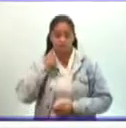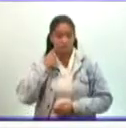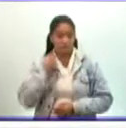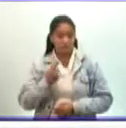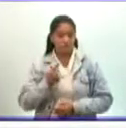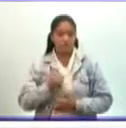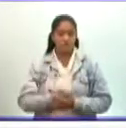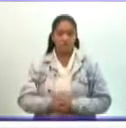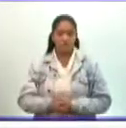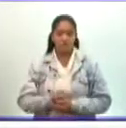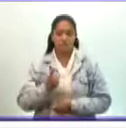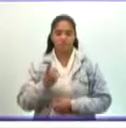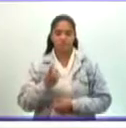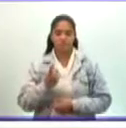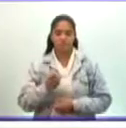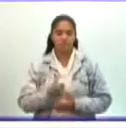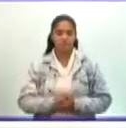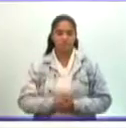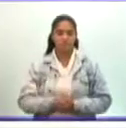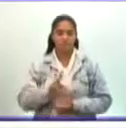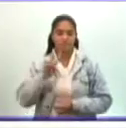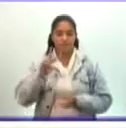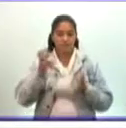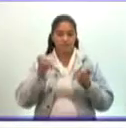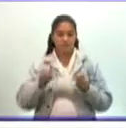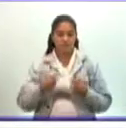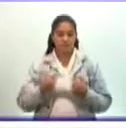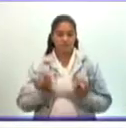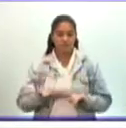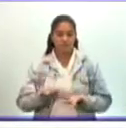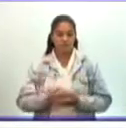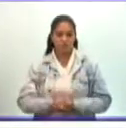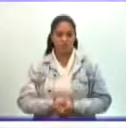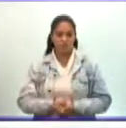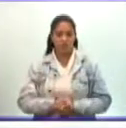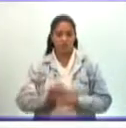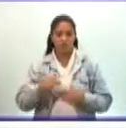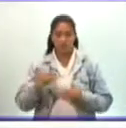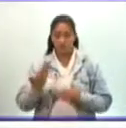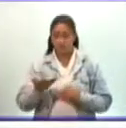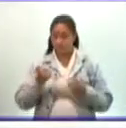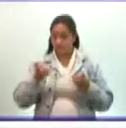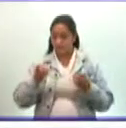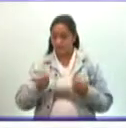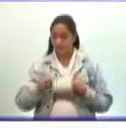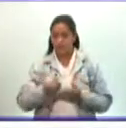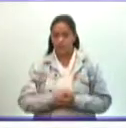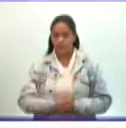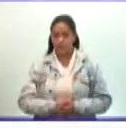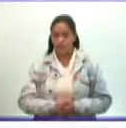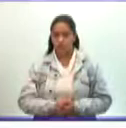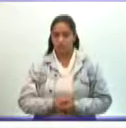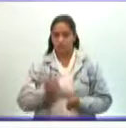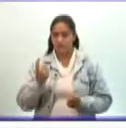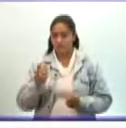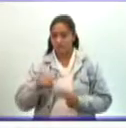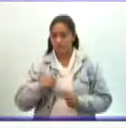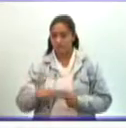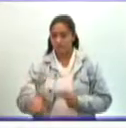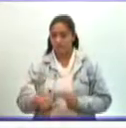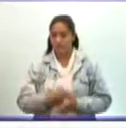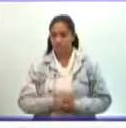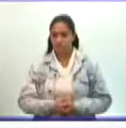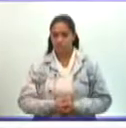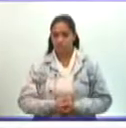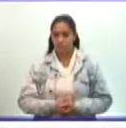que te falta un valor, además del que estás calculando. Por ejemplo, si utilizamos